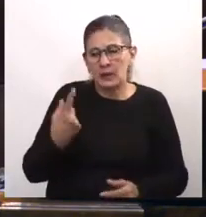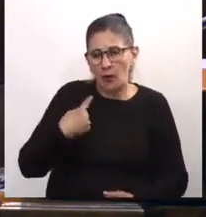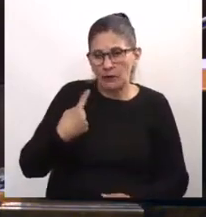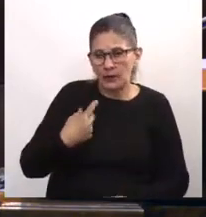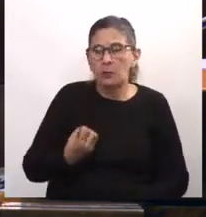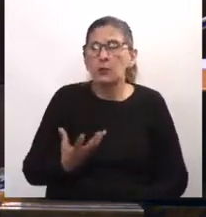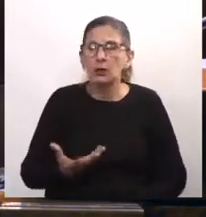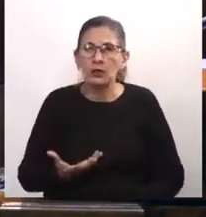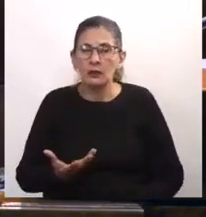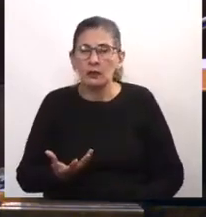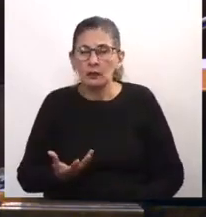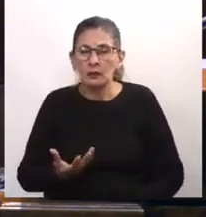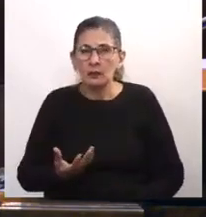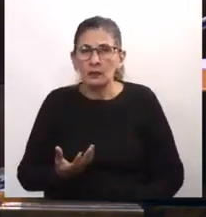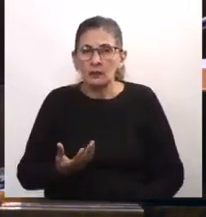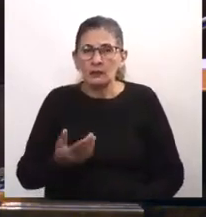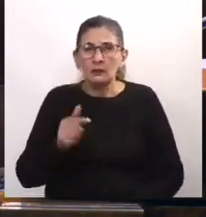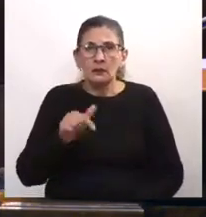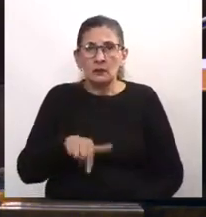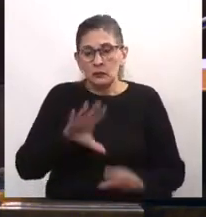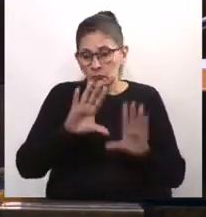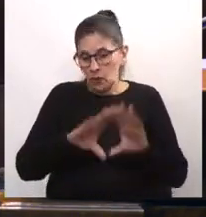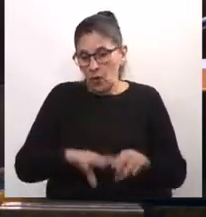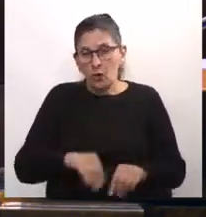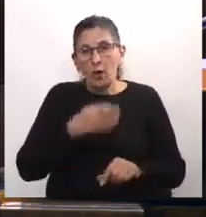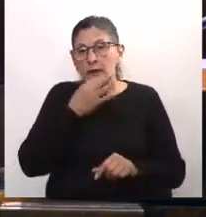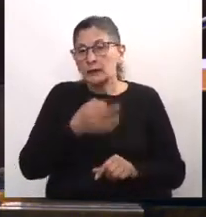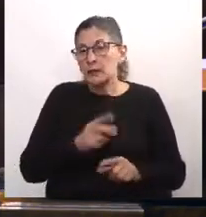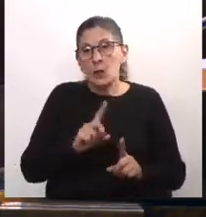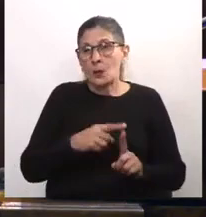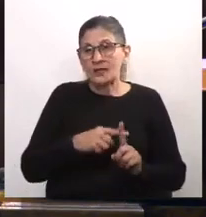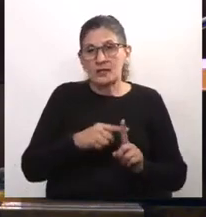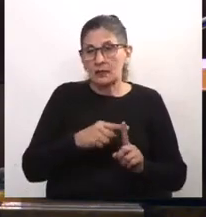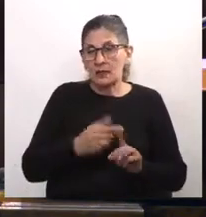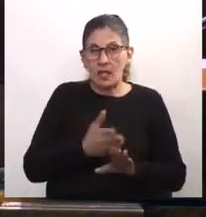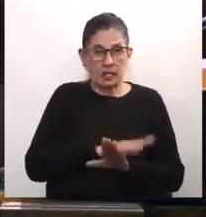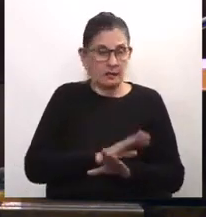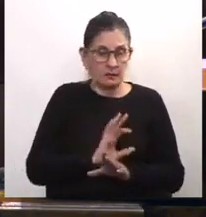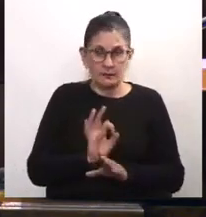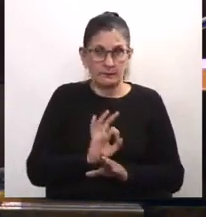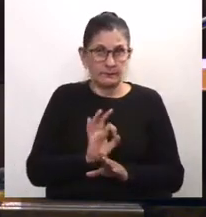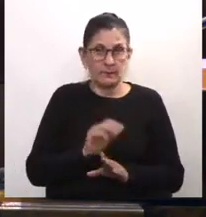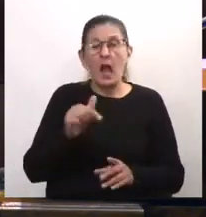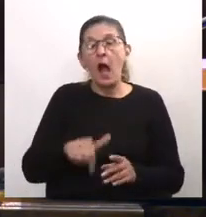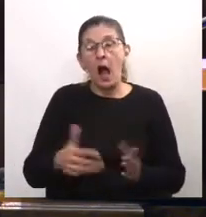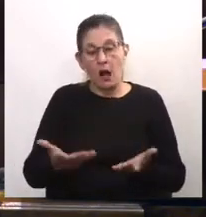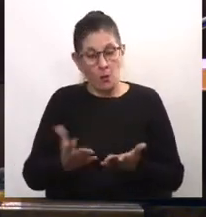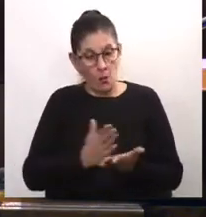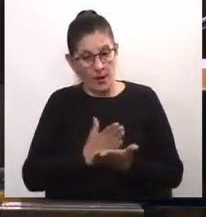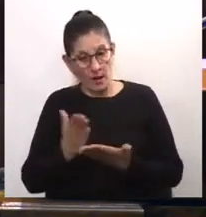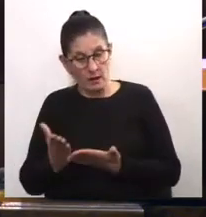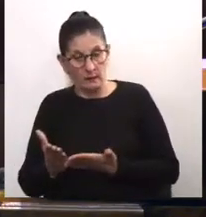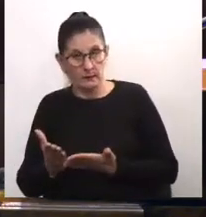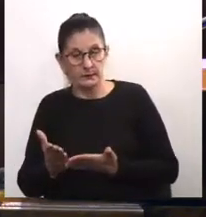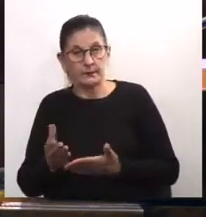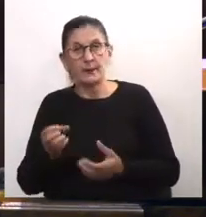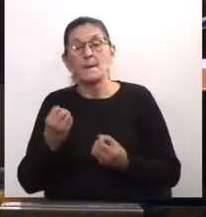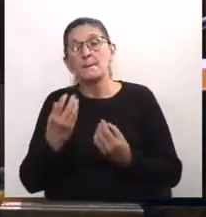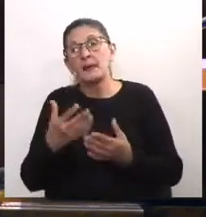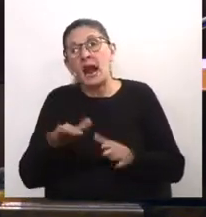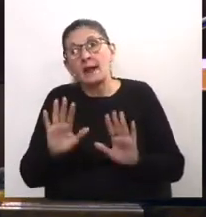Bueno, todo eso que dicen no existió nunca. Ahora existe esto para